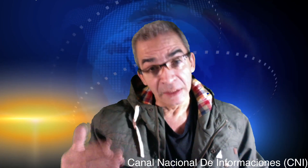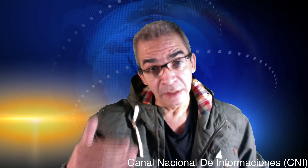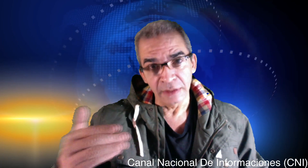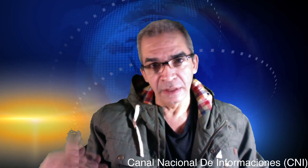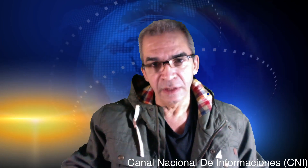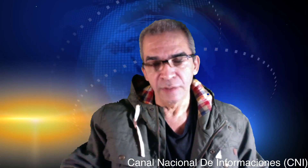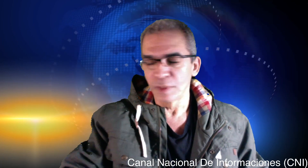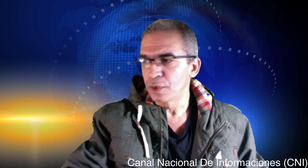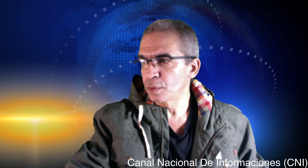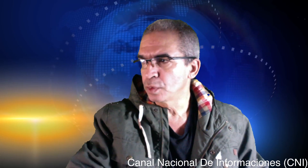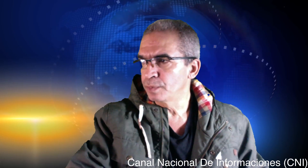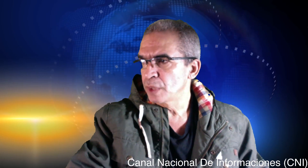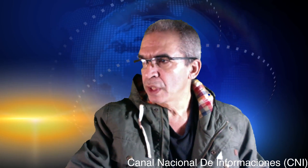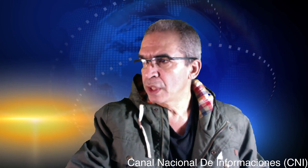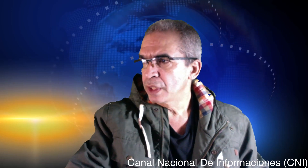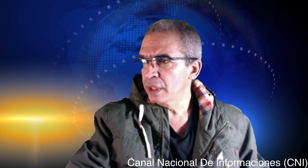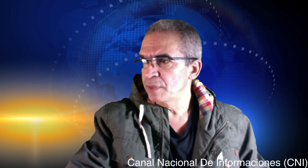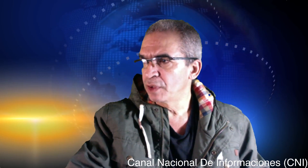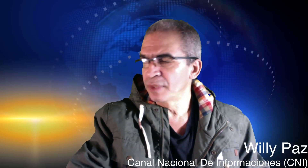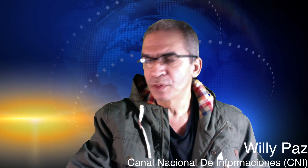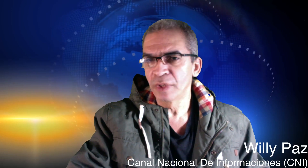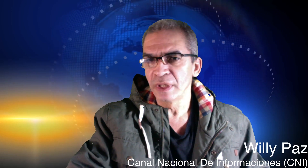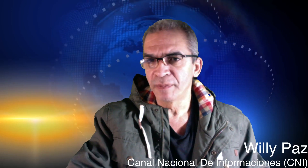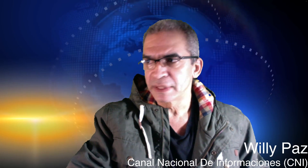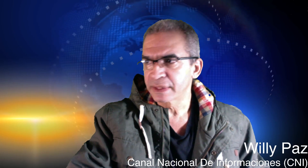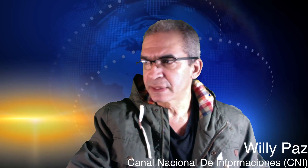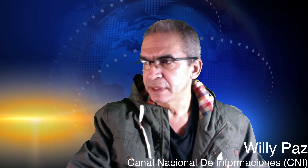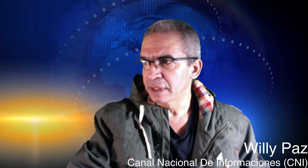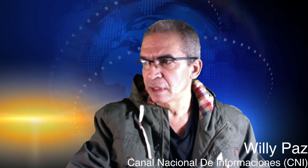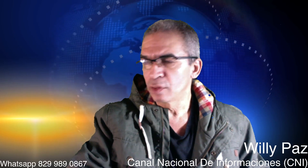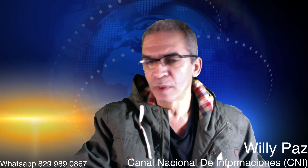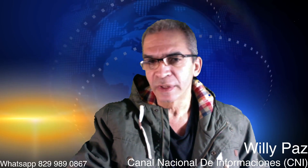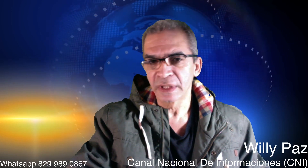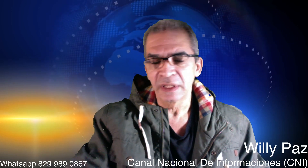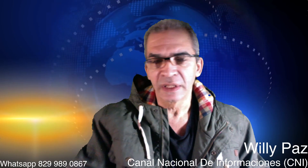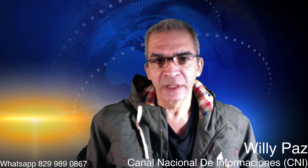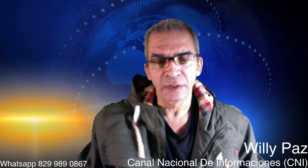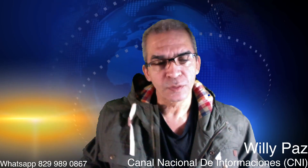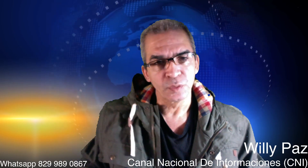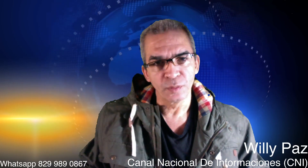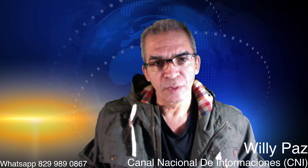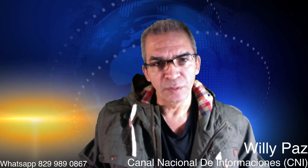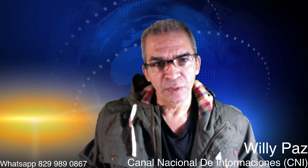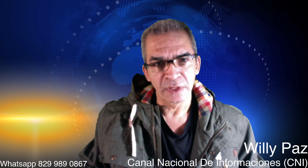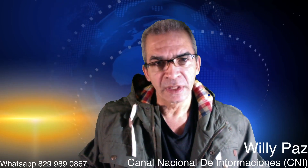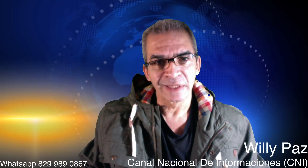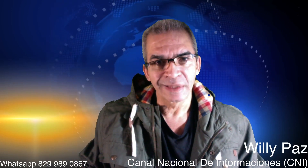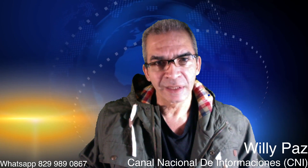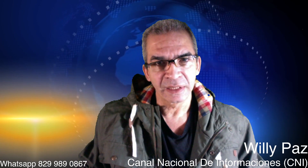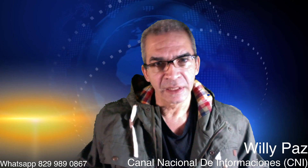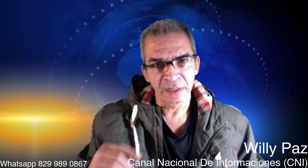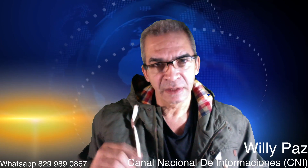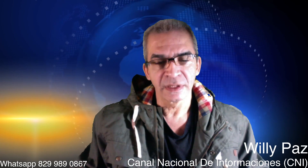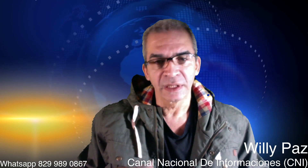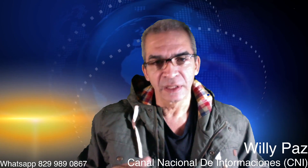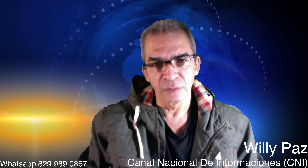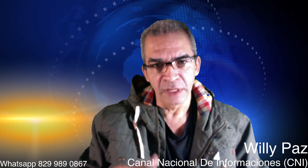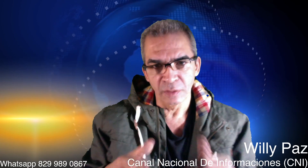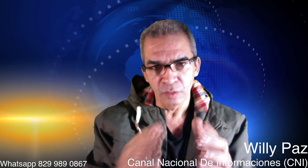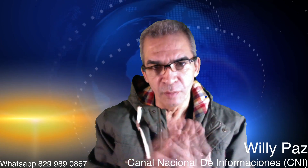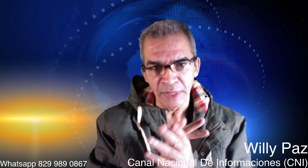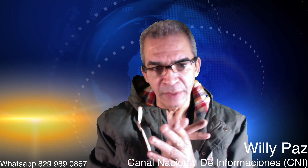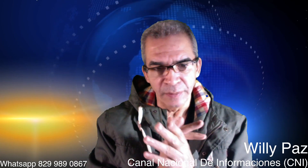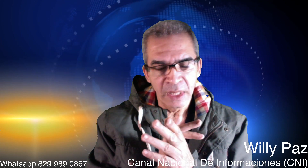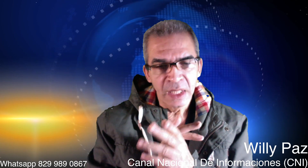canal alternativo de YouTube, que mi nombre es Willy Paz y que el número que está a la izquierda es un número que usted tiene que retener si quiere